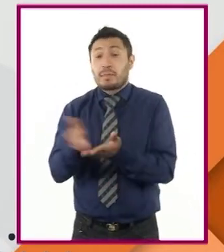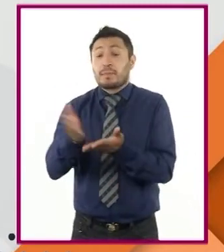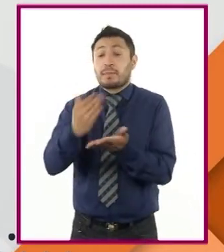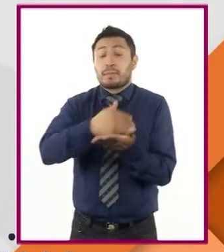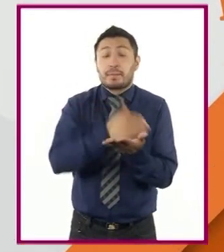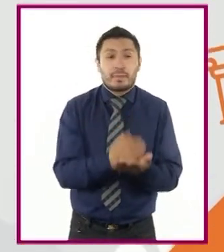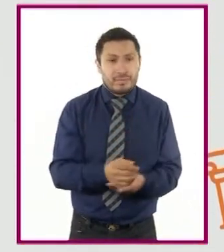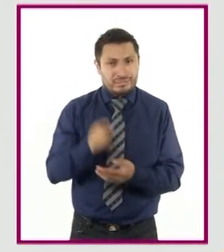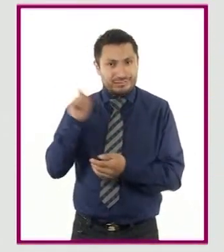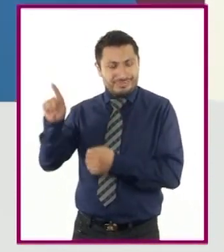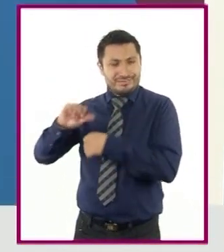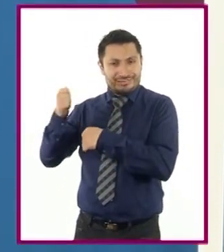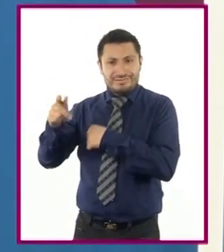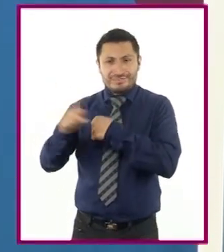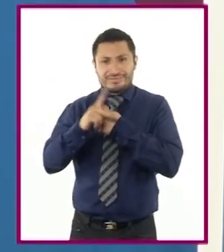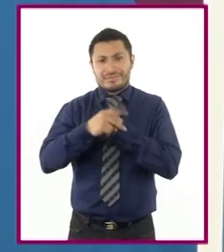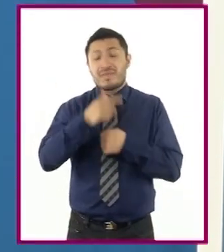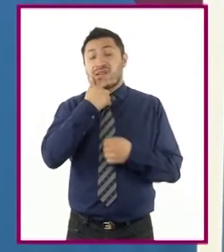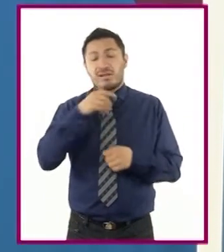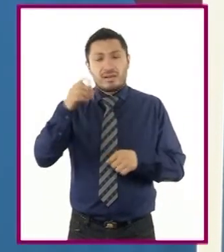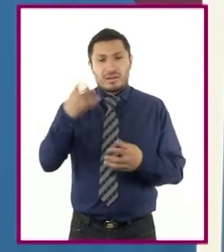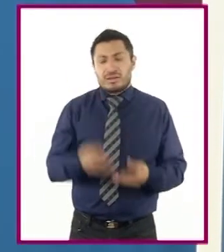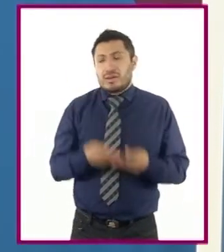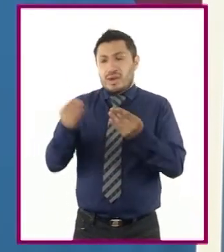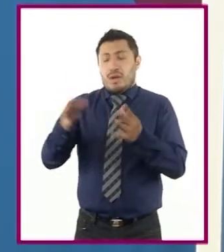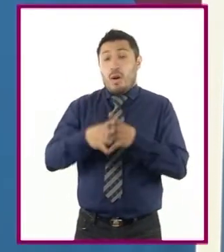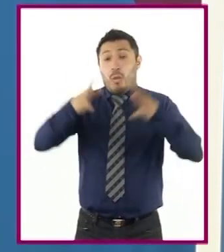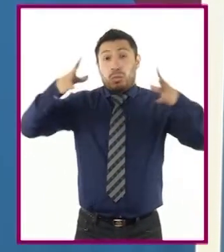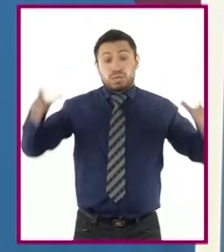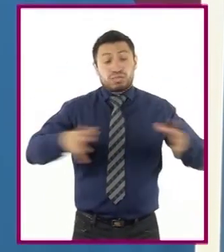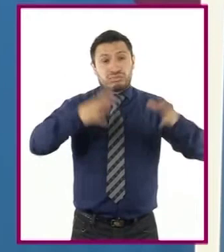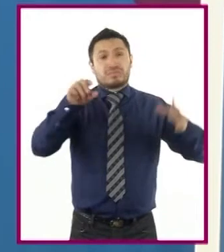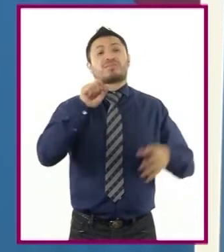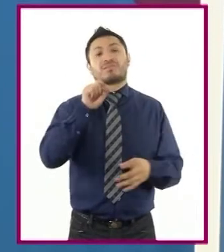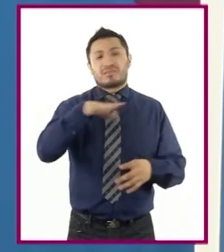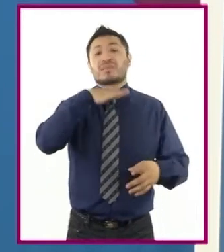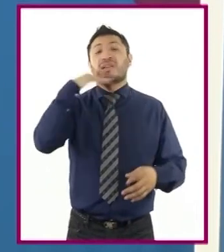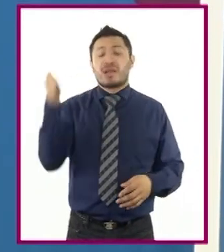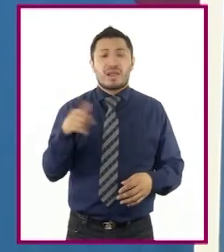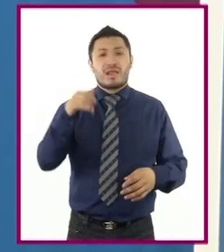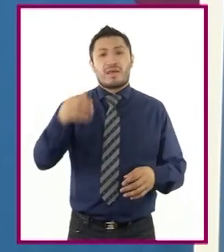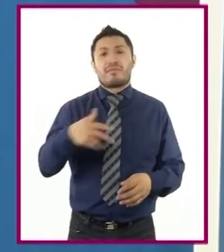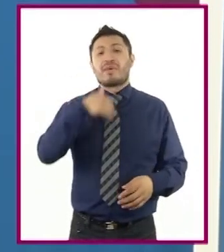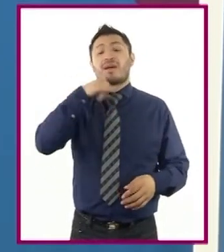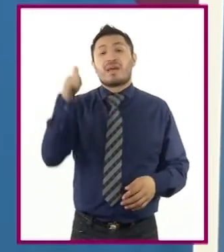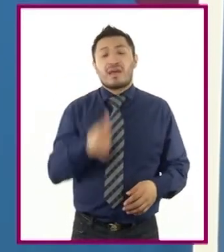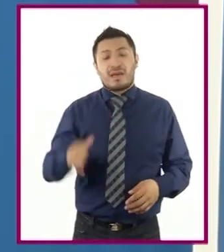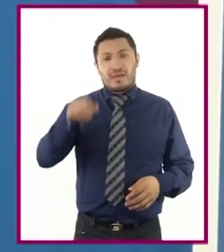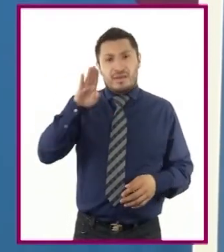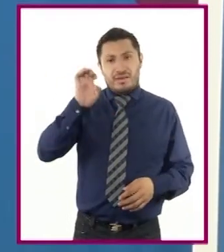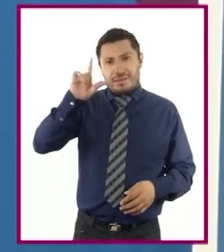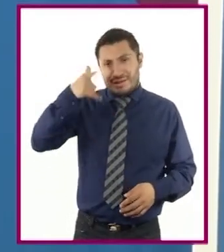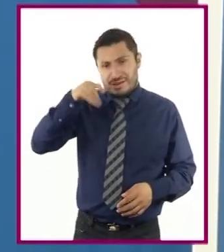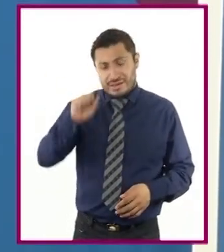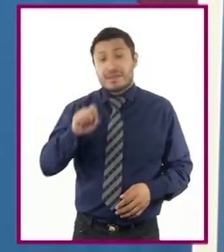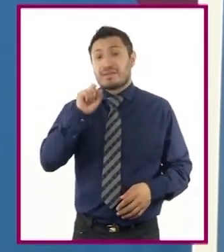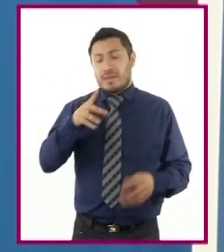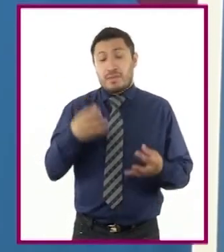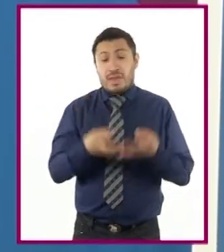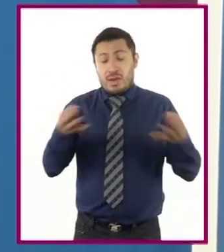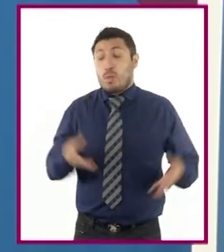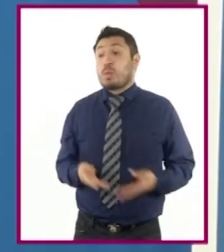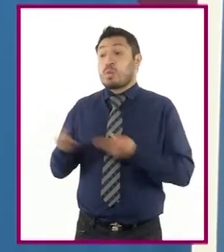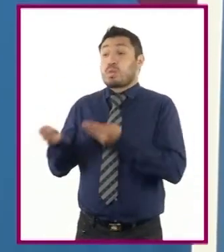Francia recibieron los territorios más extensos, aunque también Alemania, Italia y Bélgica recibieron territorios